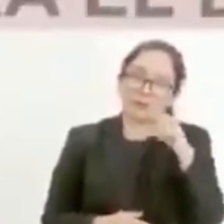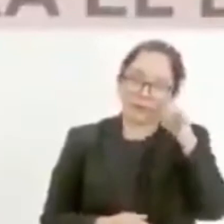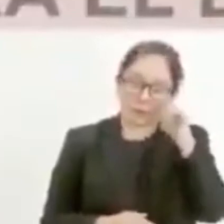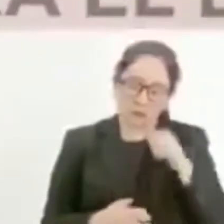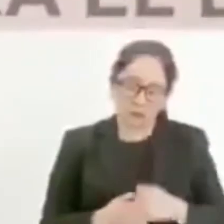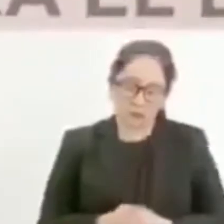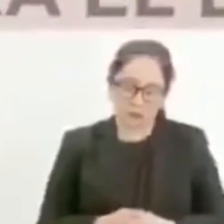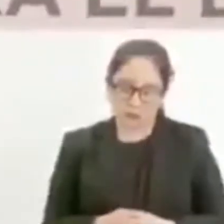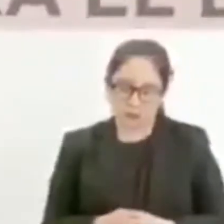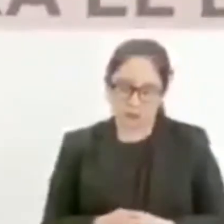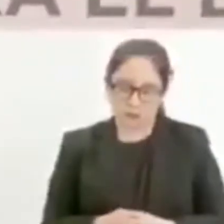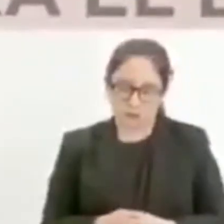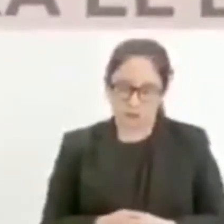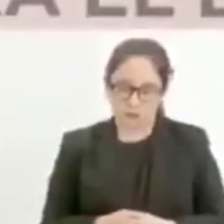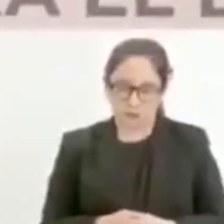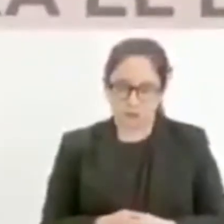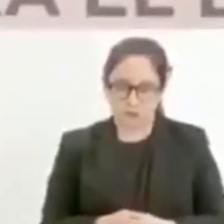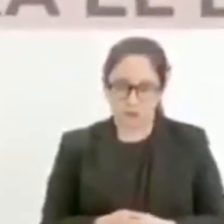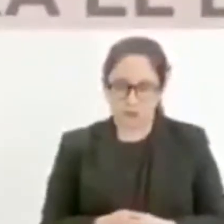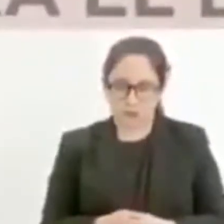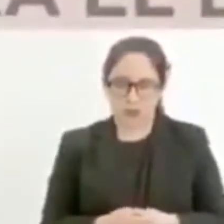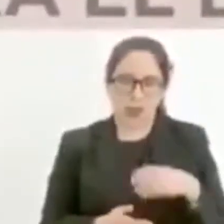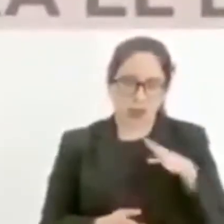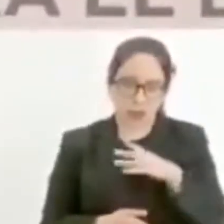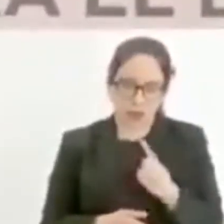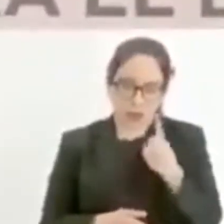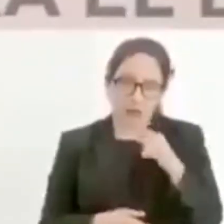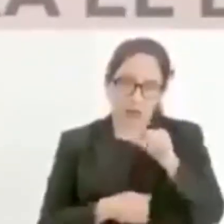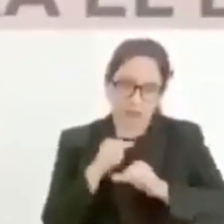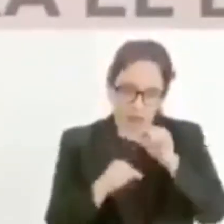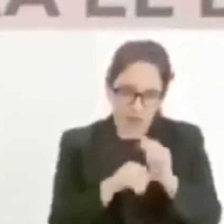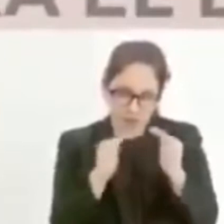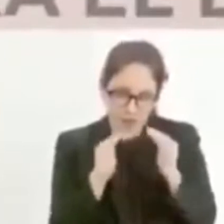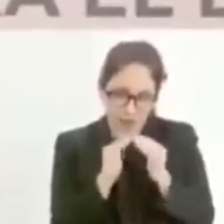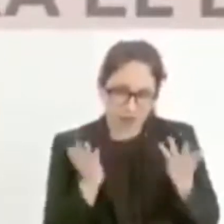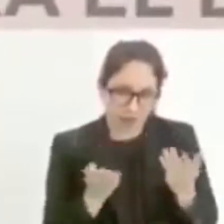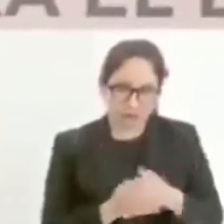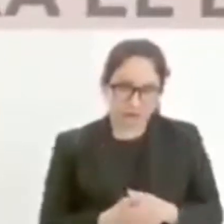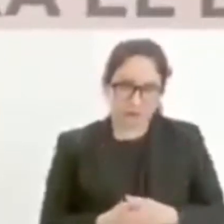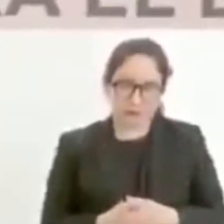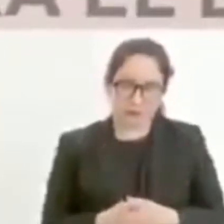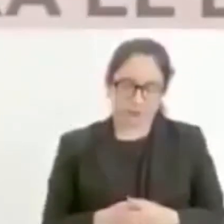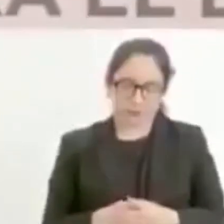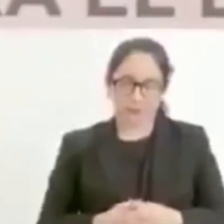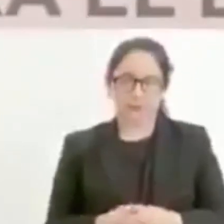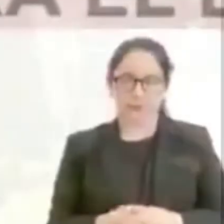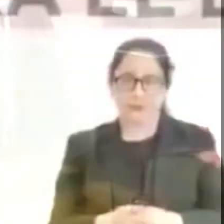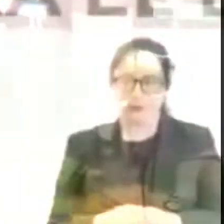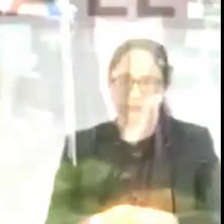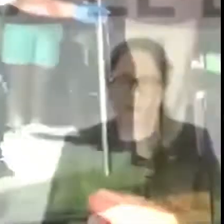todos los sectores de la sociedad, tomando en cuenta todas las afectaciones que ha dejado la contingencia sanitaria en la economía de los